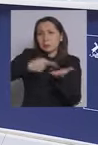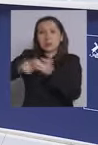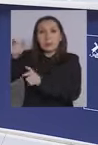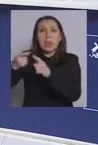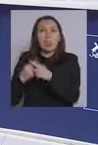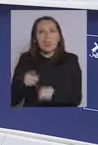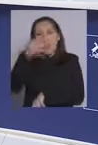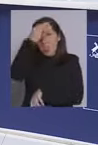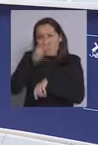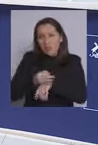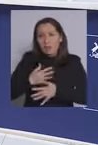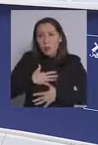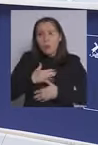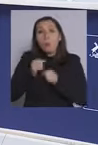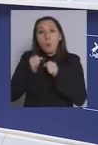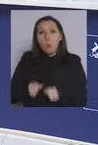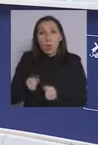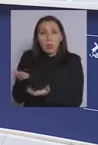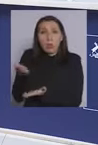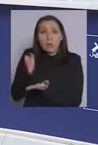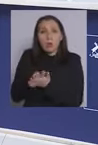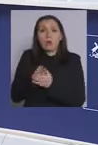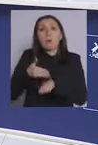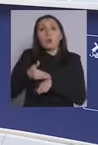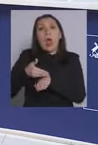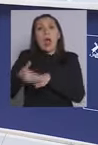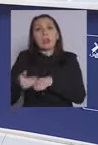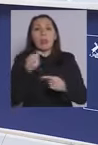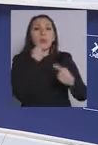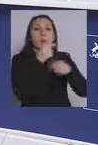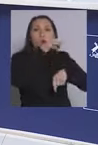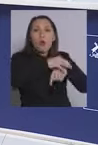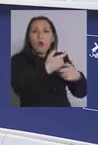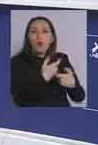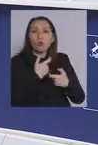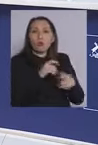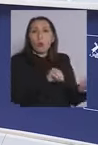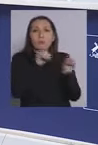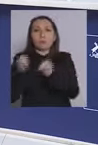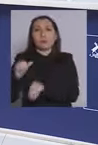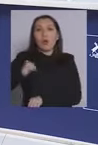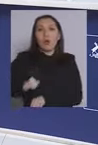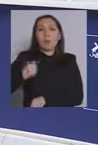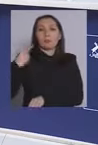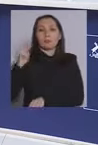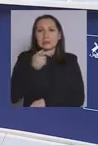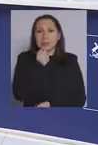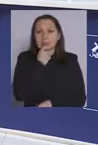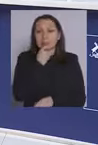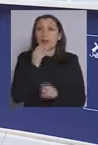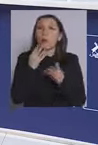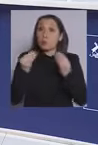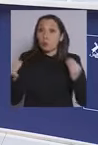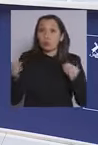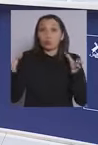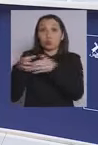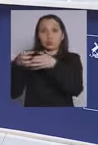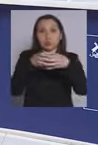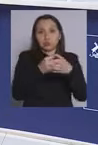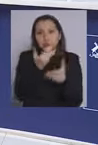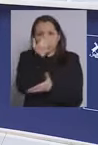distintas patologías podrían perder la vida a causa de retrasos en consultas médicas y por posponer cirugías en Inglaterra. De hecho, varias